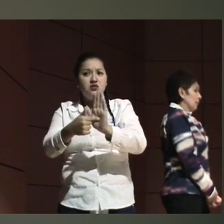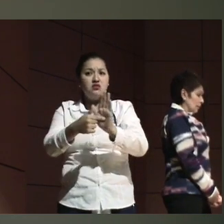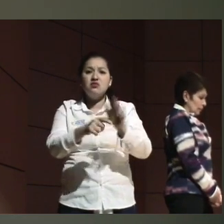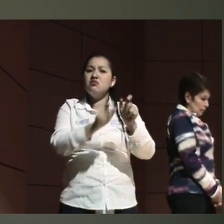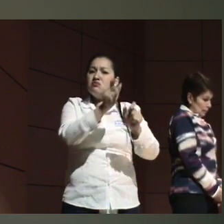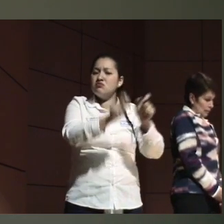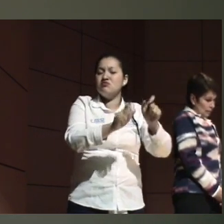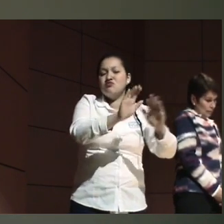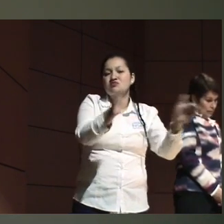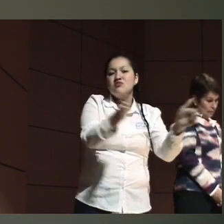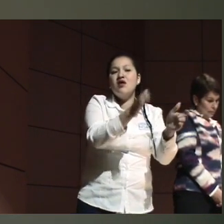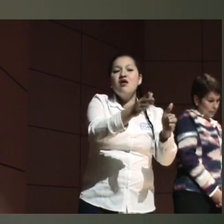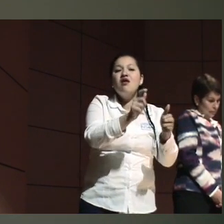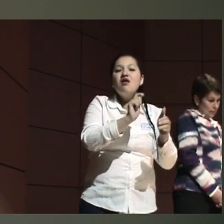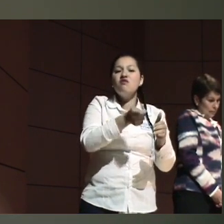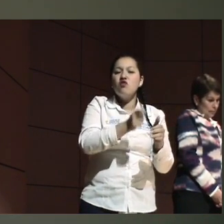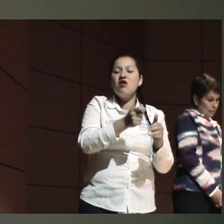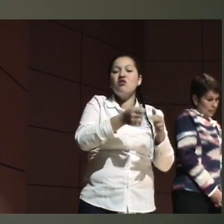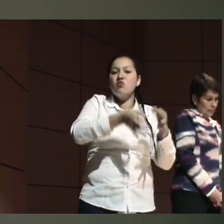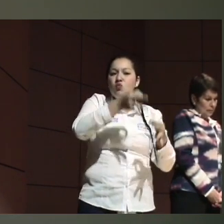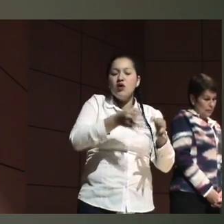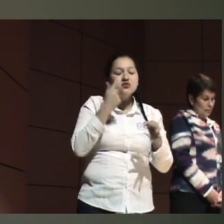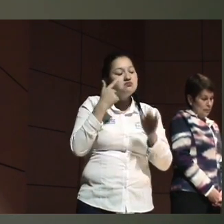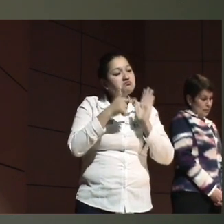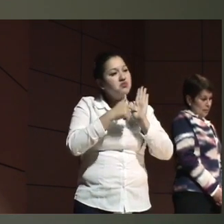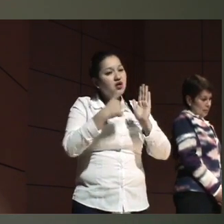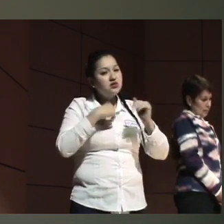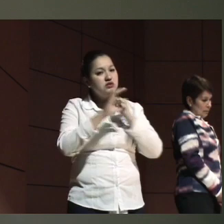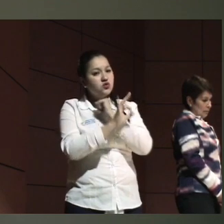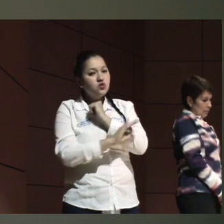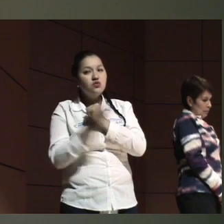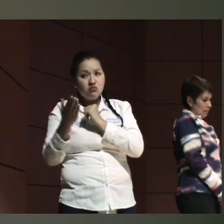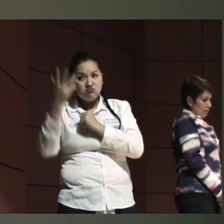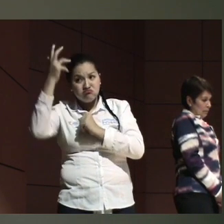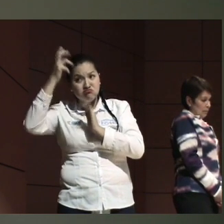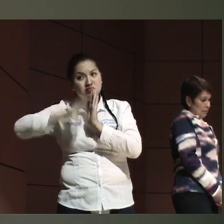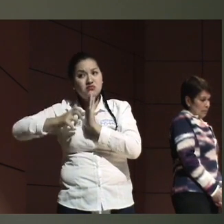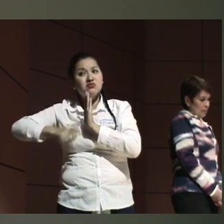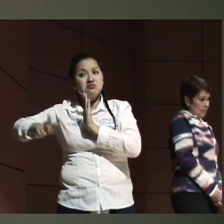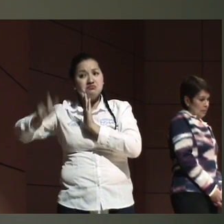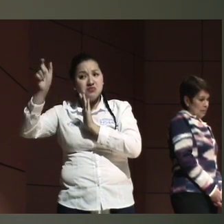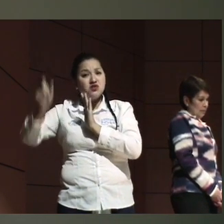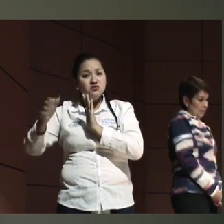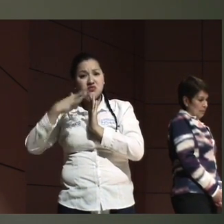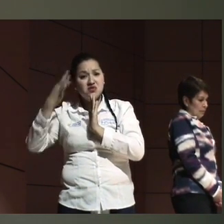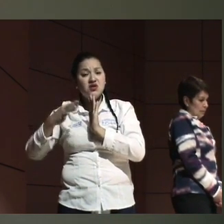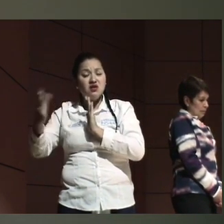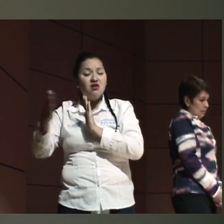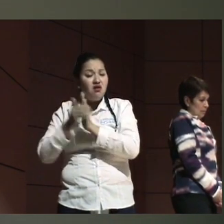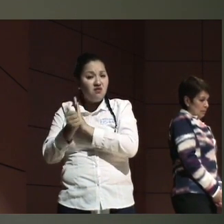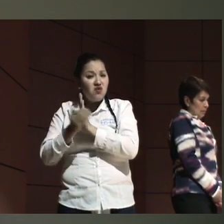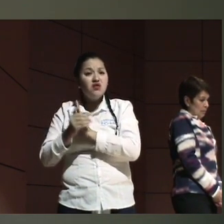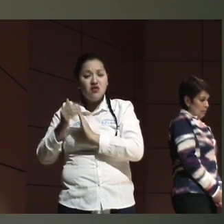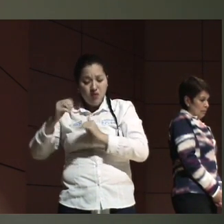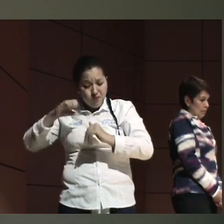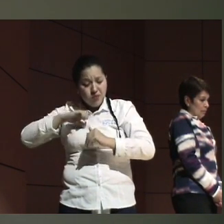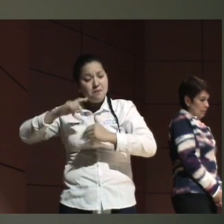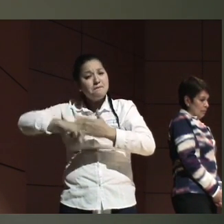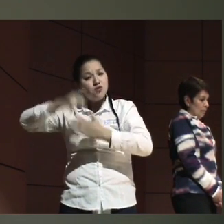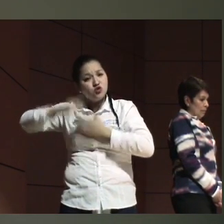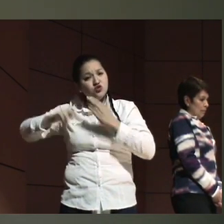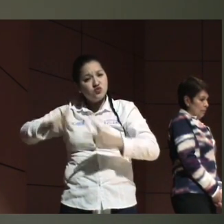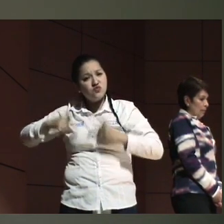capacidades o las fortalezas que tiene y las habilidades para tomar decisiones importantes frente propio proyecto de vida